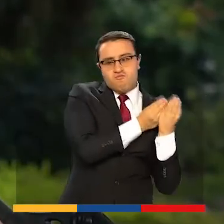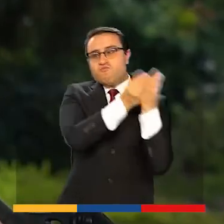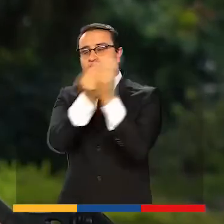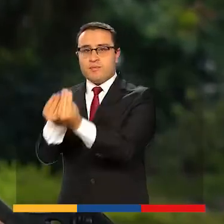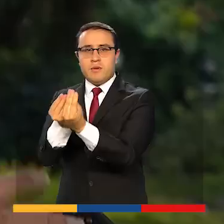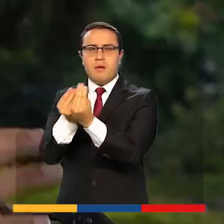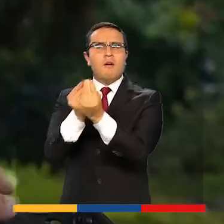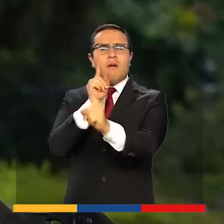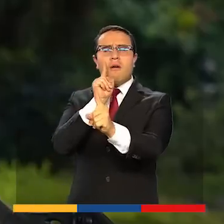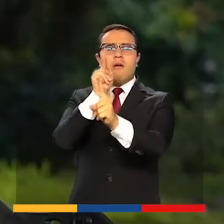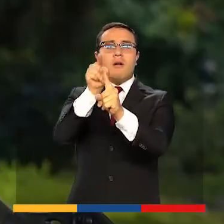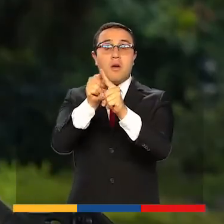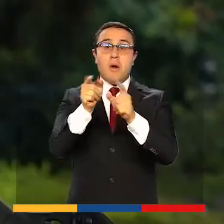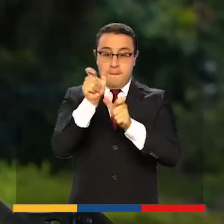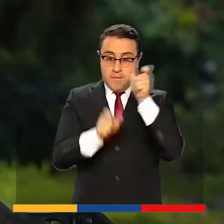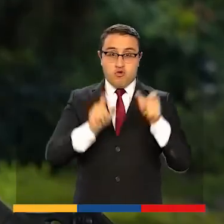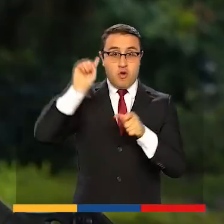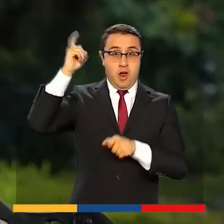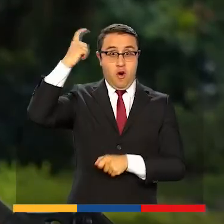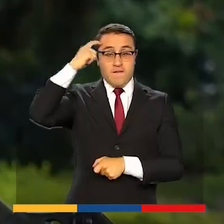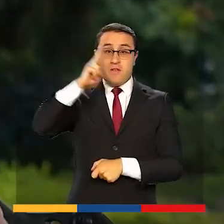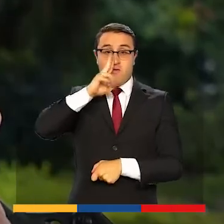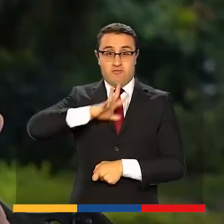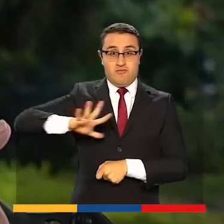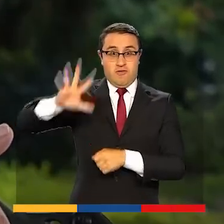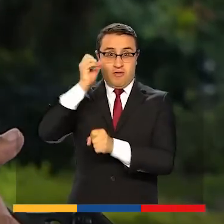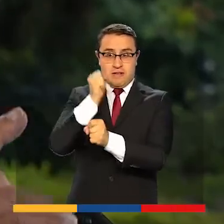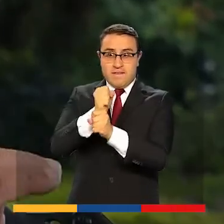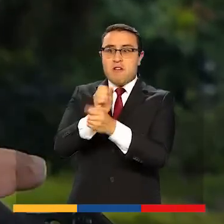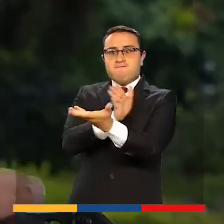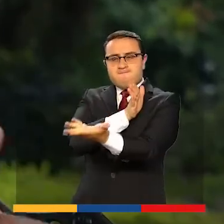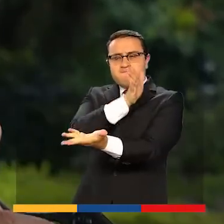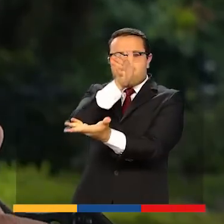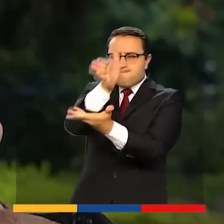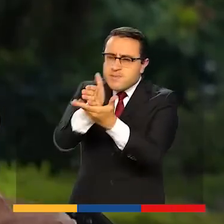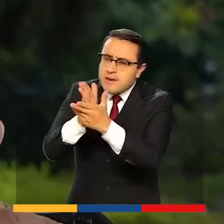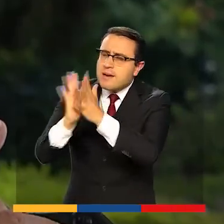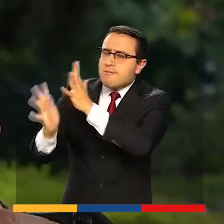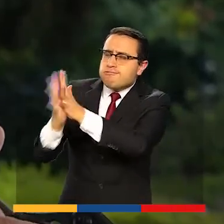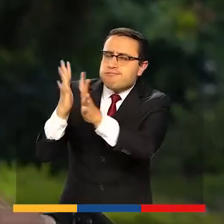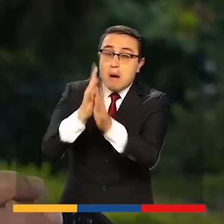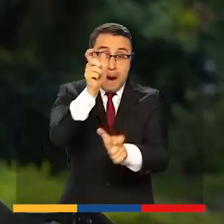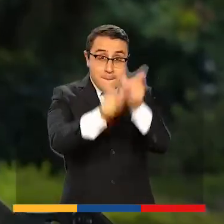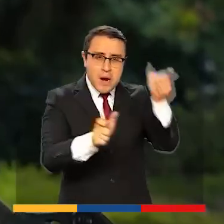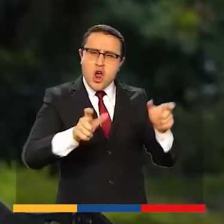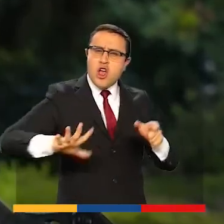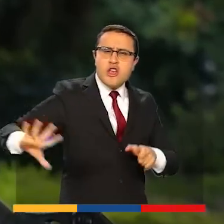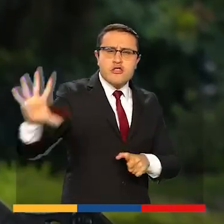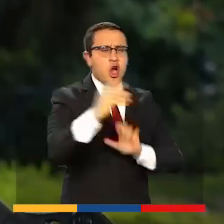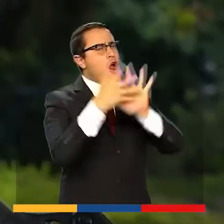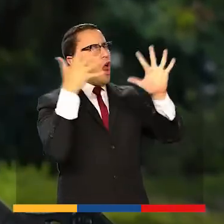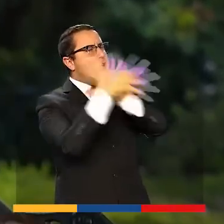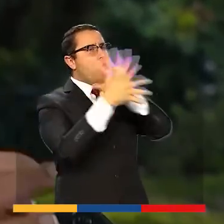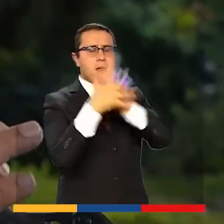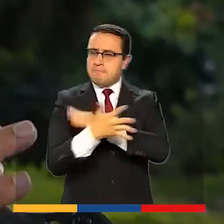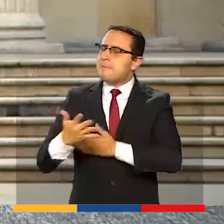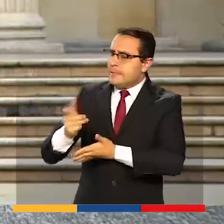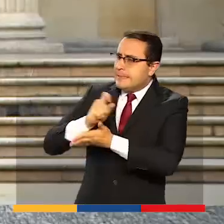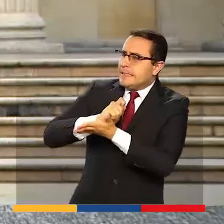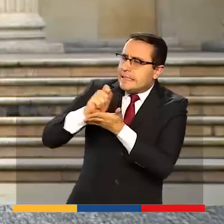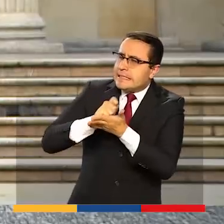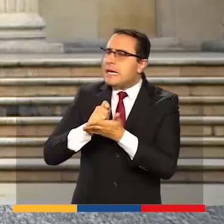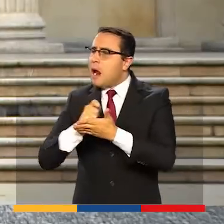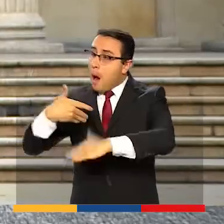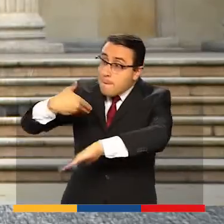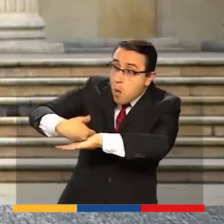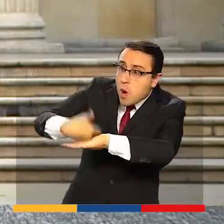diseñada para que los funcionarios del gobierno nacional escuchen a la ciudadanía, tomen